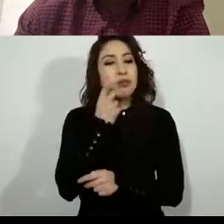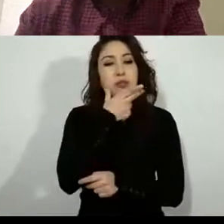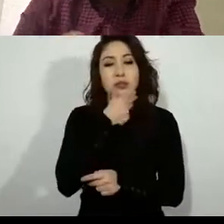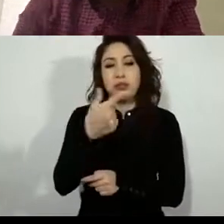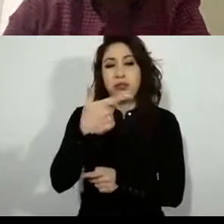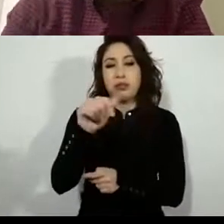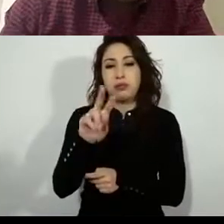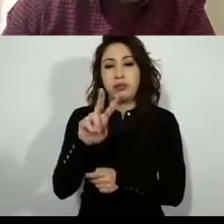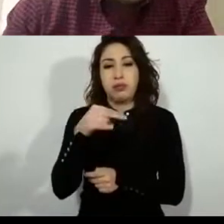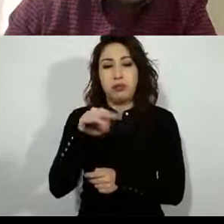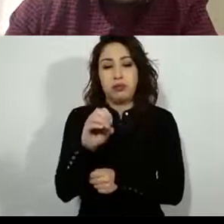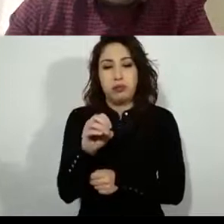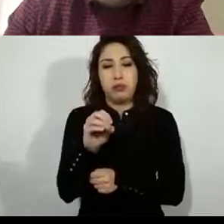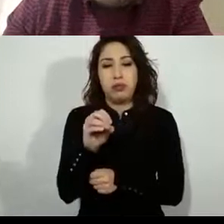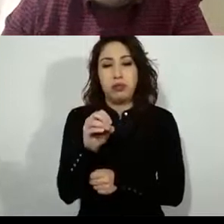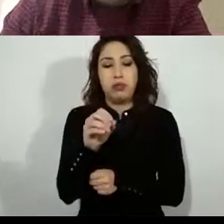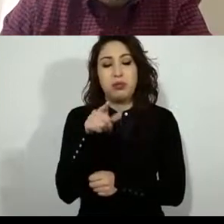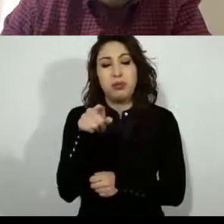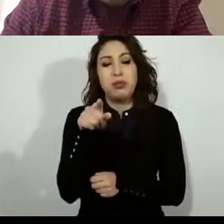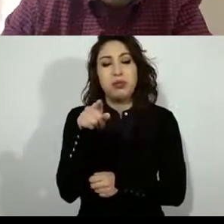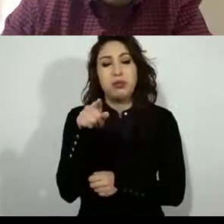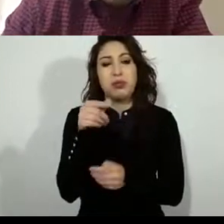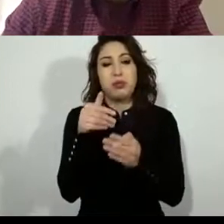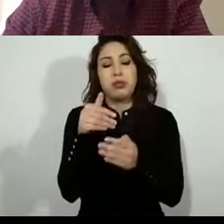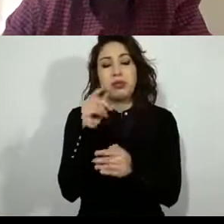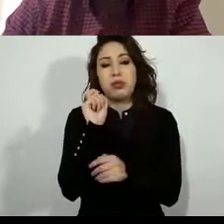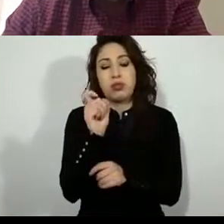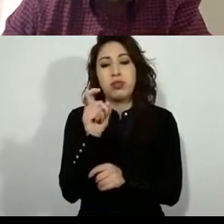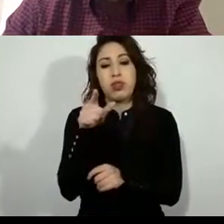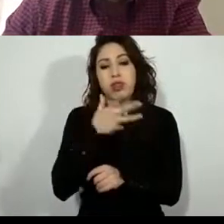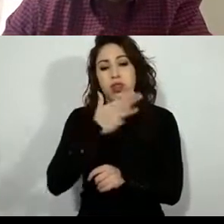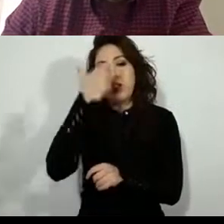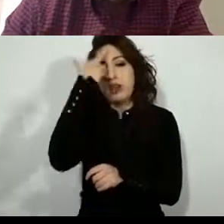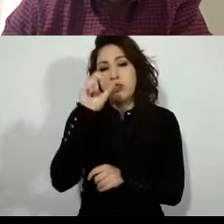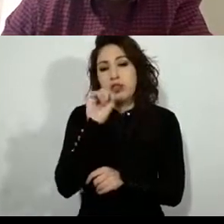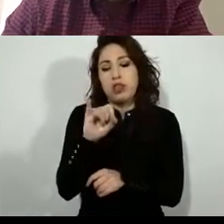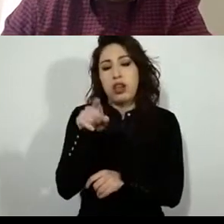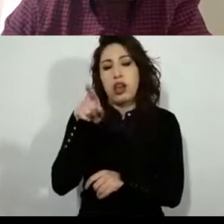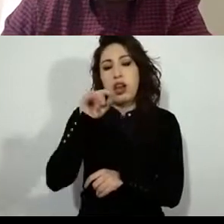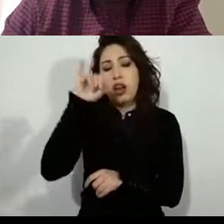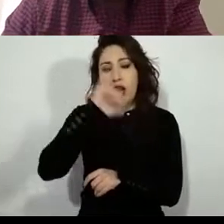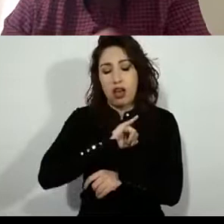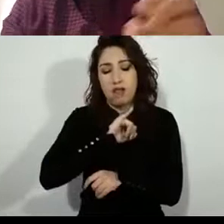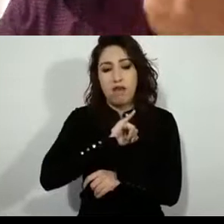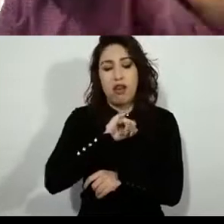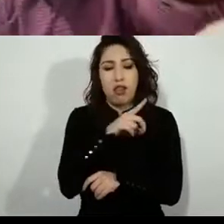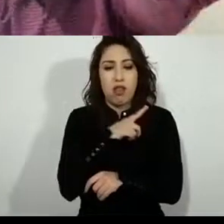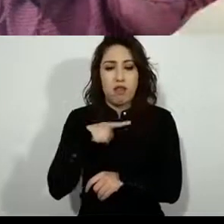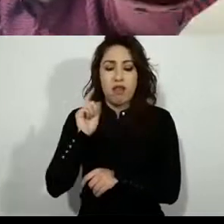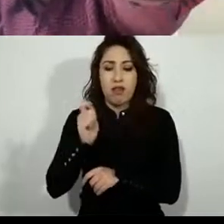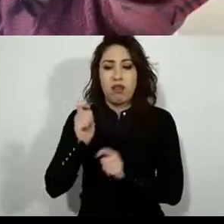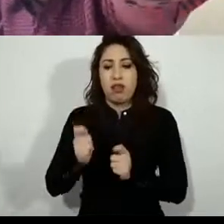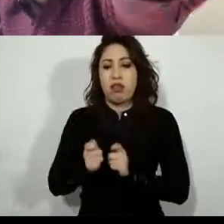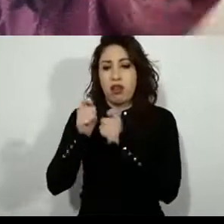cuanto a algo que yo dije que efectivamente tiene razón. Es decir, las prendas de protección no es una